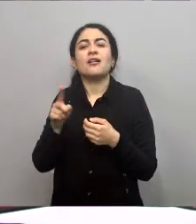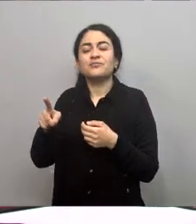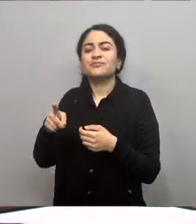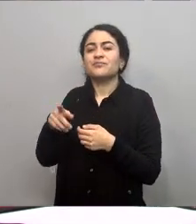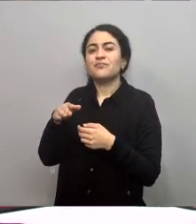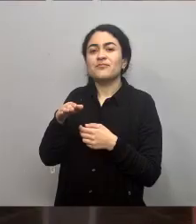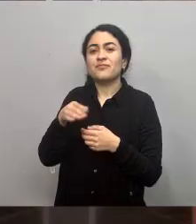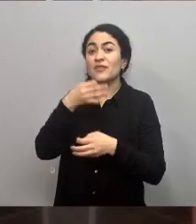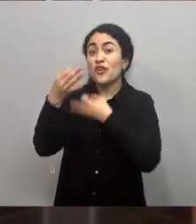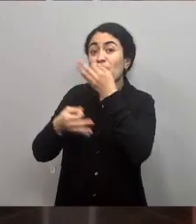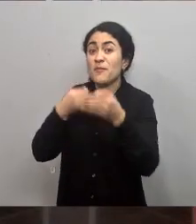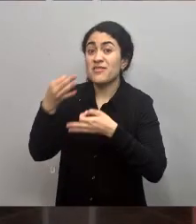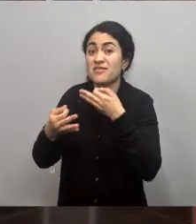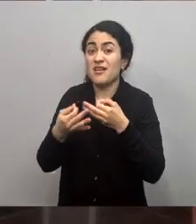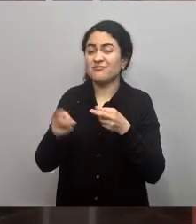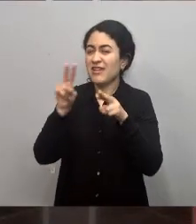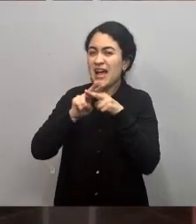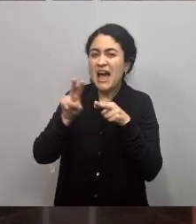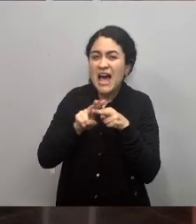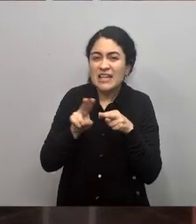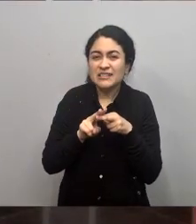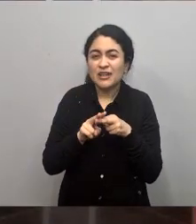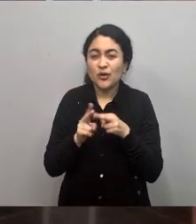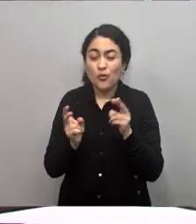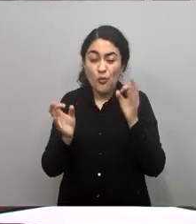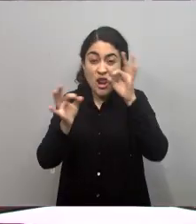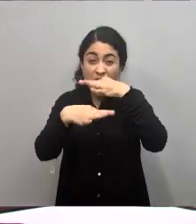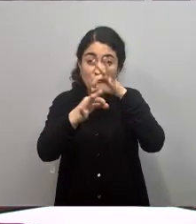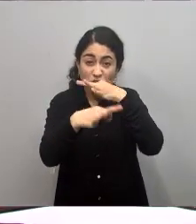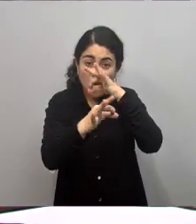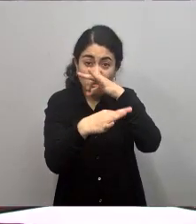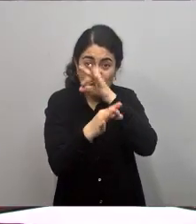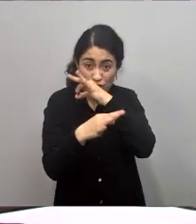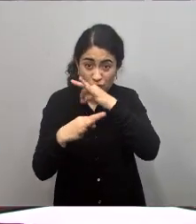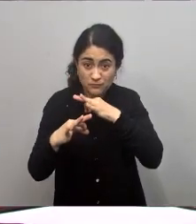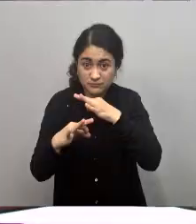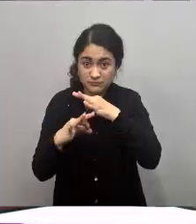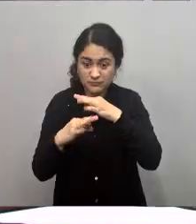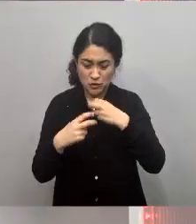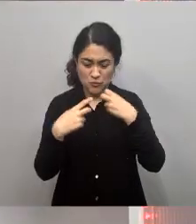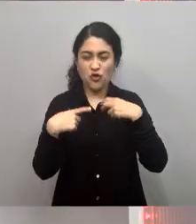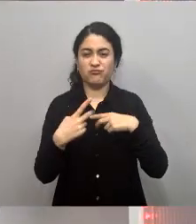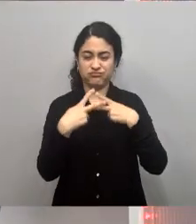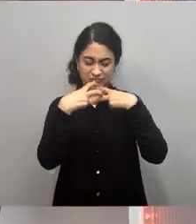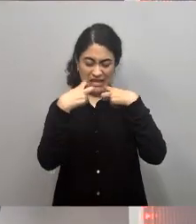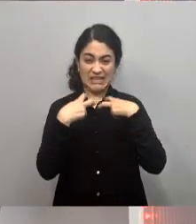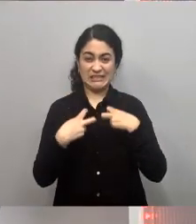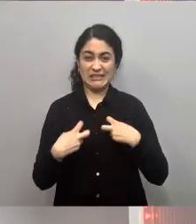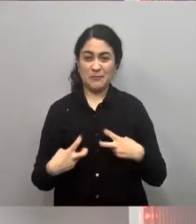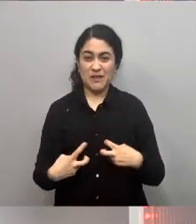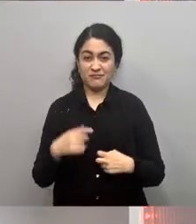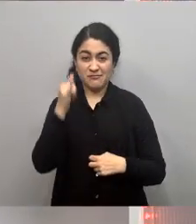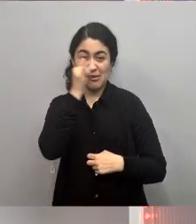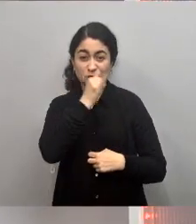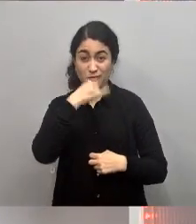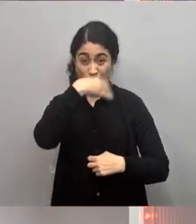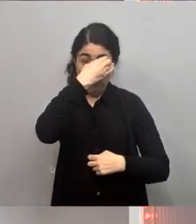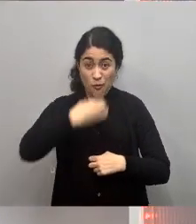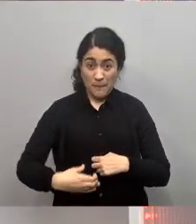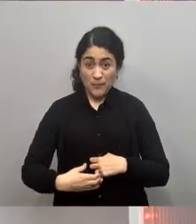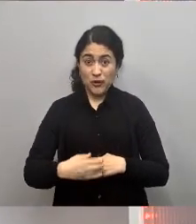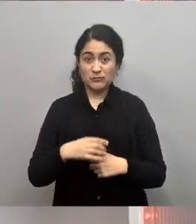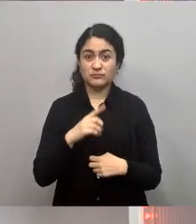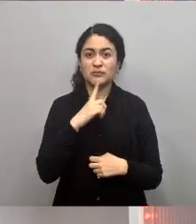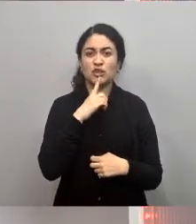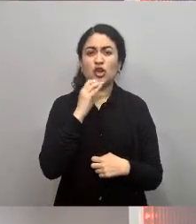comentar. La creación de un laboratorio toxicológico. ¿Ya? Que puede ser importante ahora que se Pero está dando absolutamente. ¿Cómo